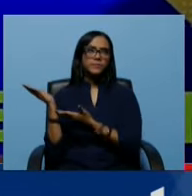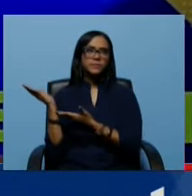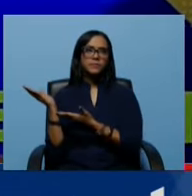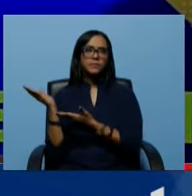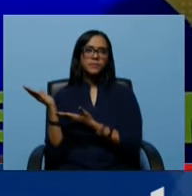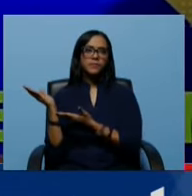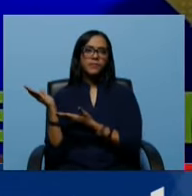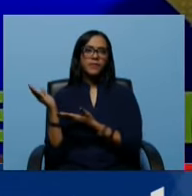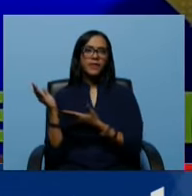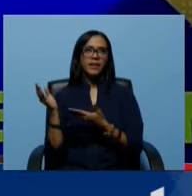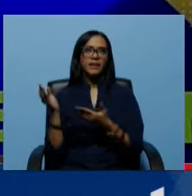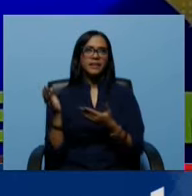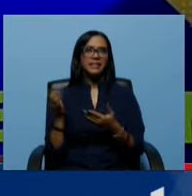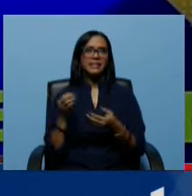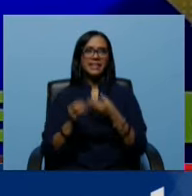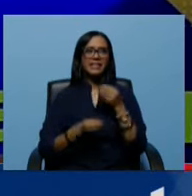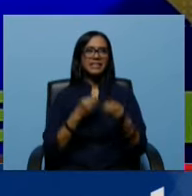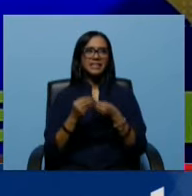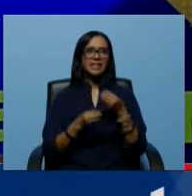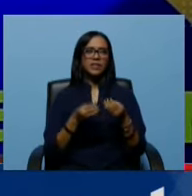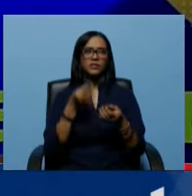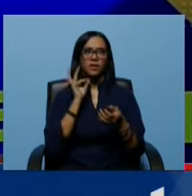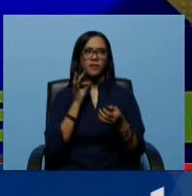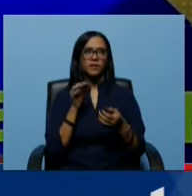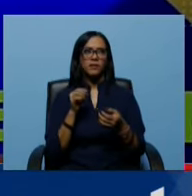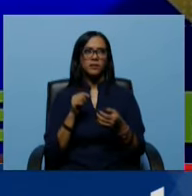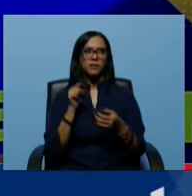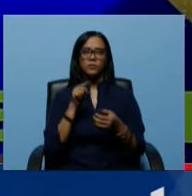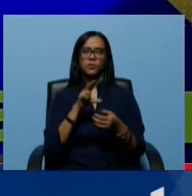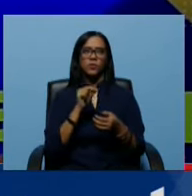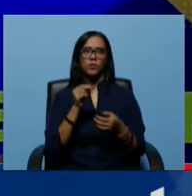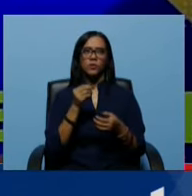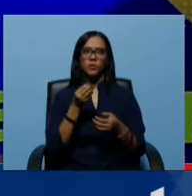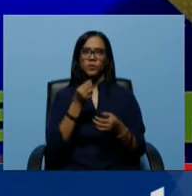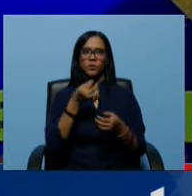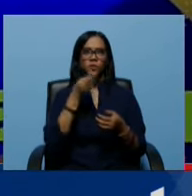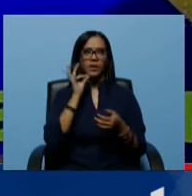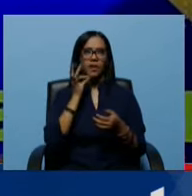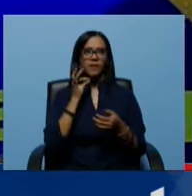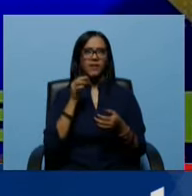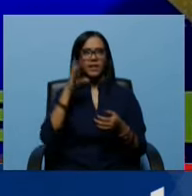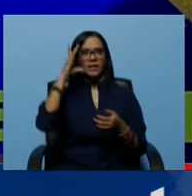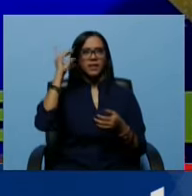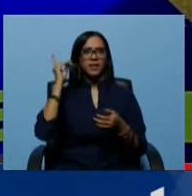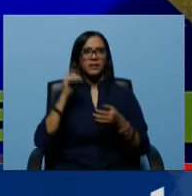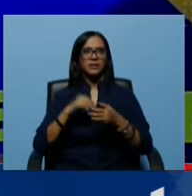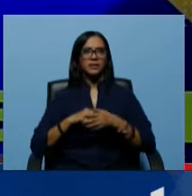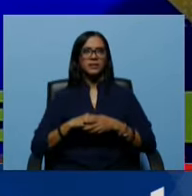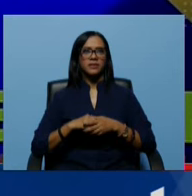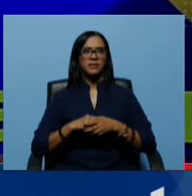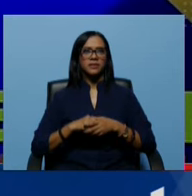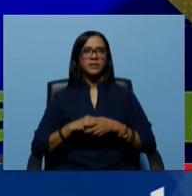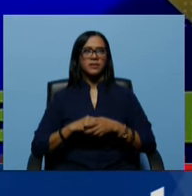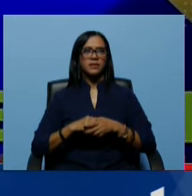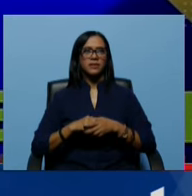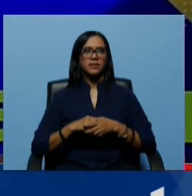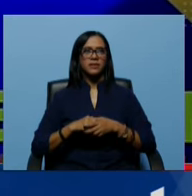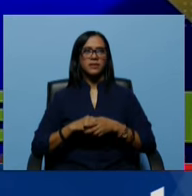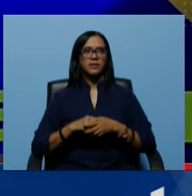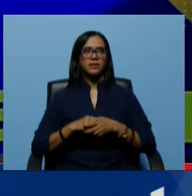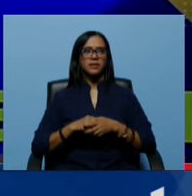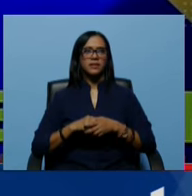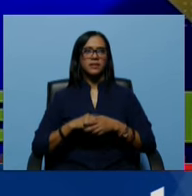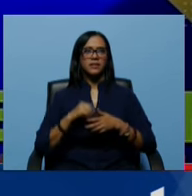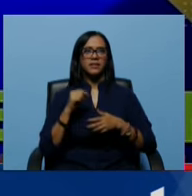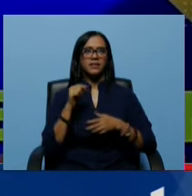Lo acaban de colar, está recién coladito. ¿Tú no tomas café, Delcy? Ah, no forma parte de tus